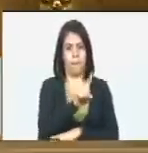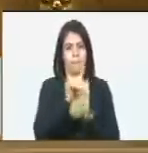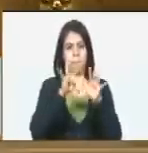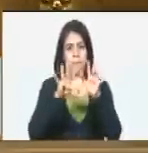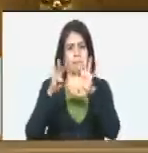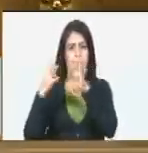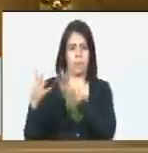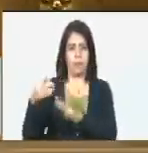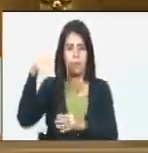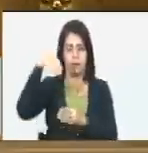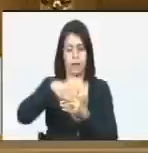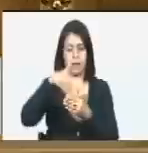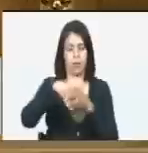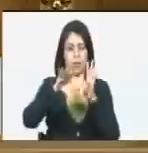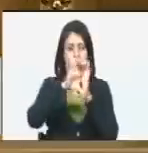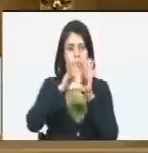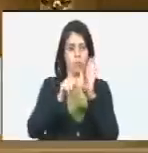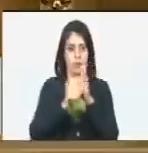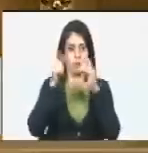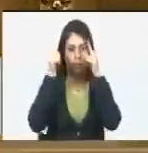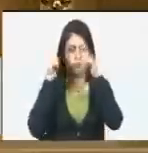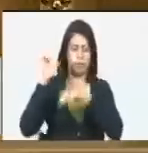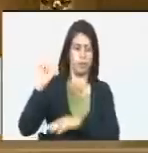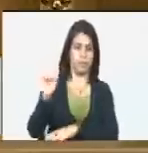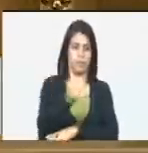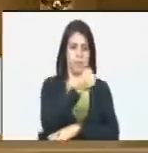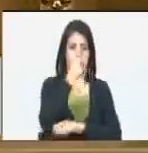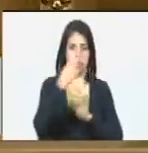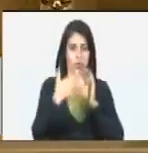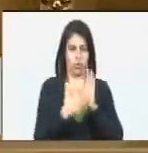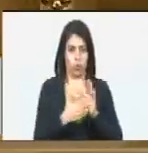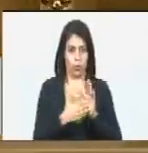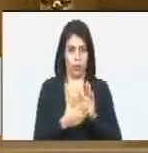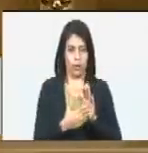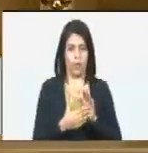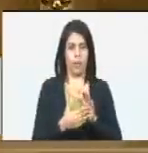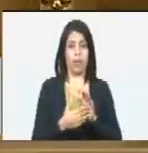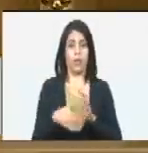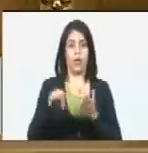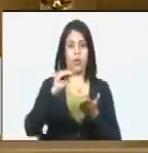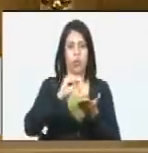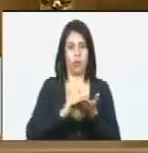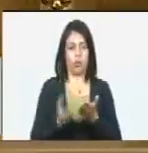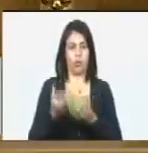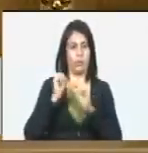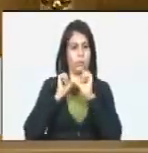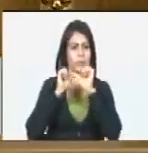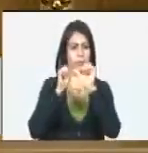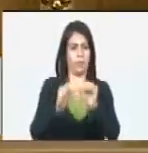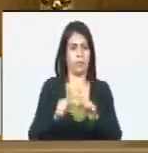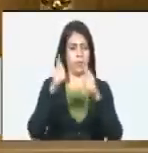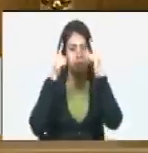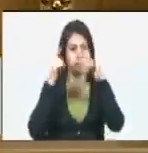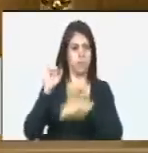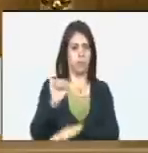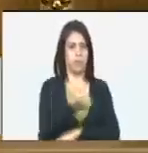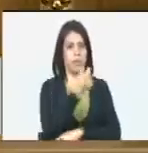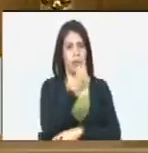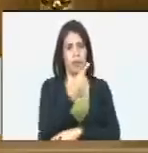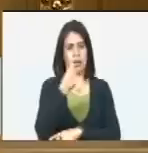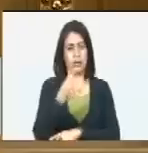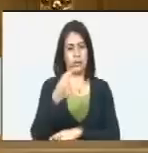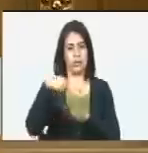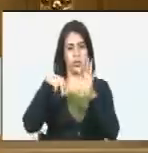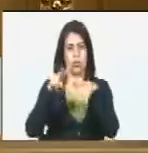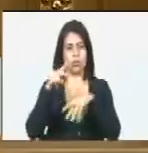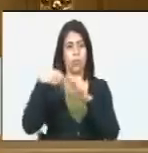Constitución. Chávez los derrotó en el 2000 con la relegitimación. Chávez lo derrotó el 11, el 12 y el 13 de abril,